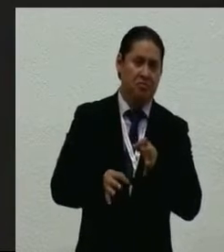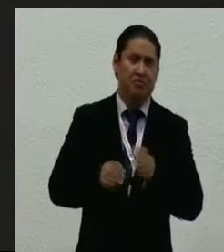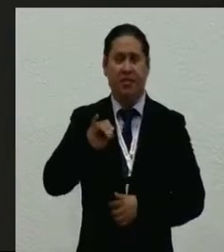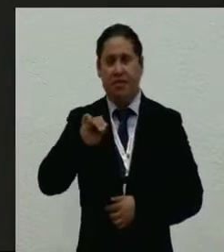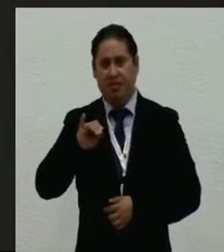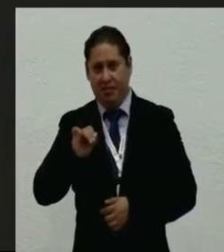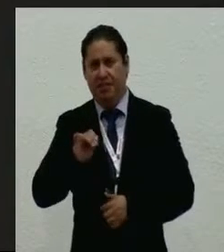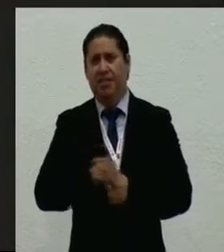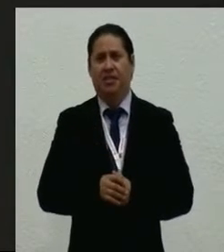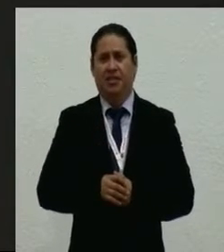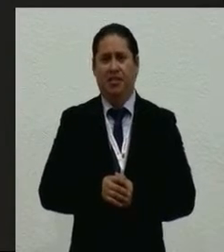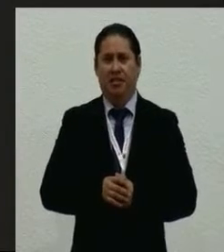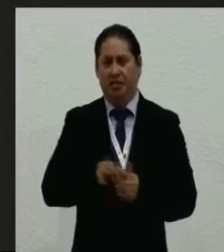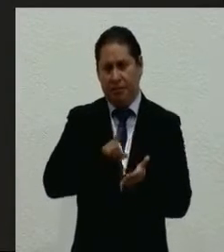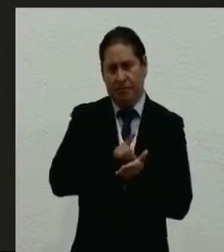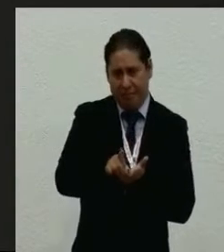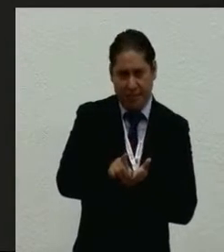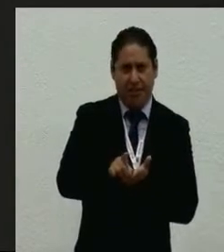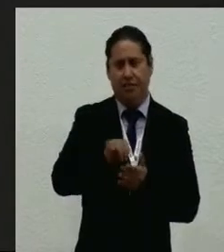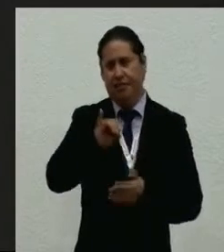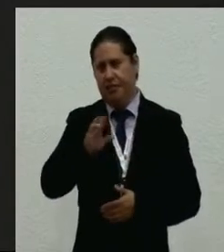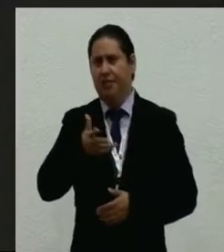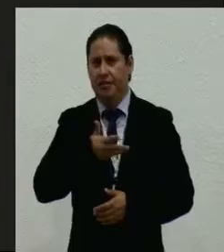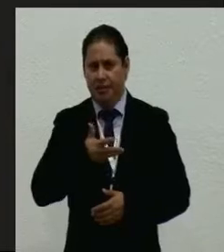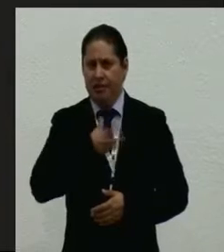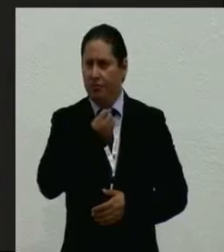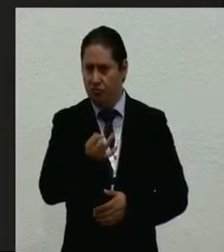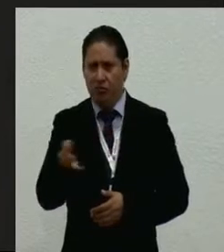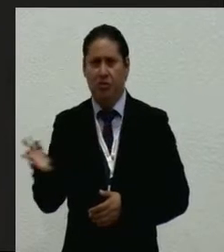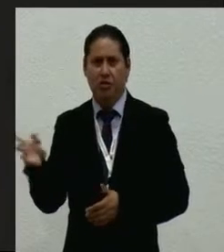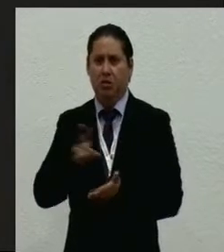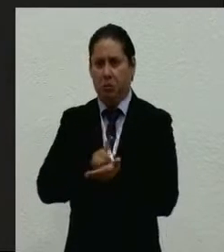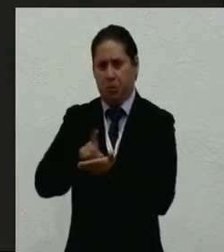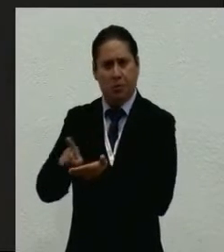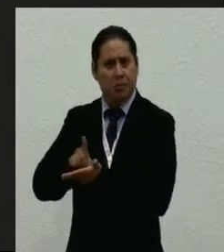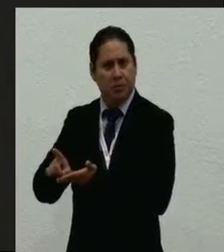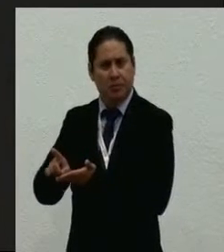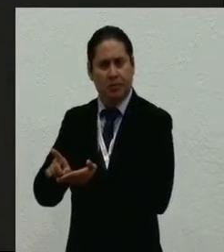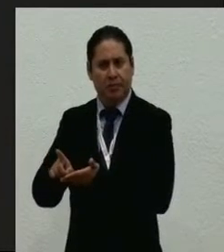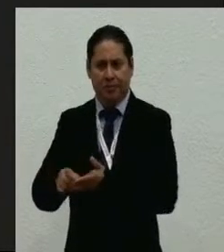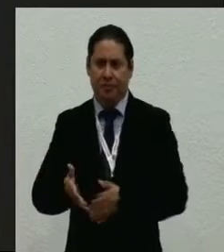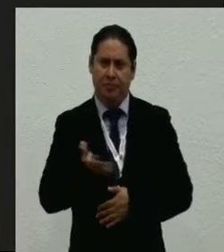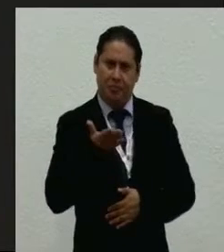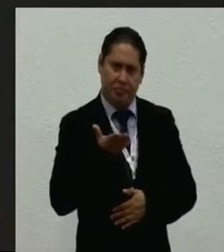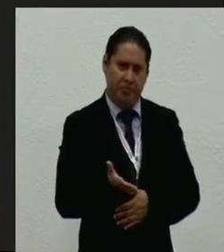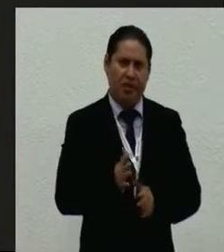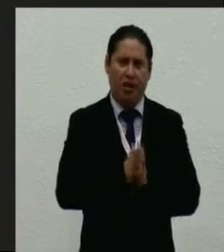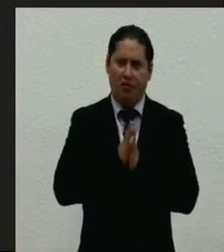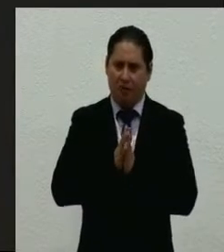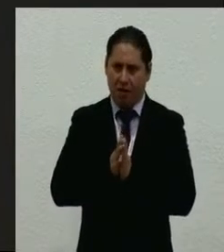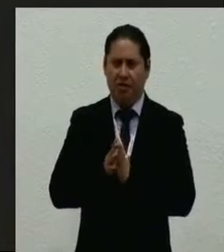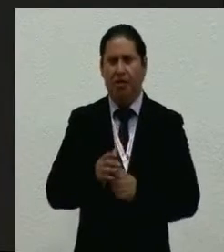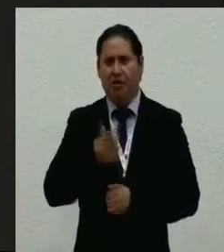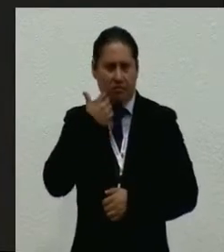hacer igualitario un derecho que todos merecemos y a todos nos corresponde. Yo pido a todos ustedes